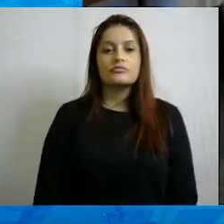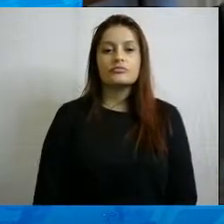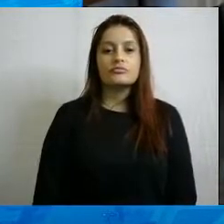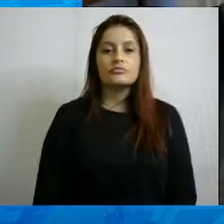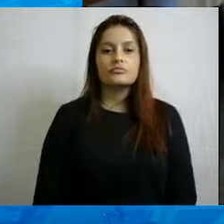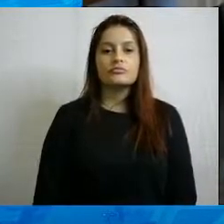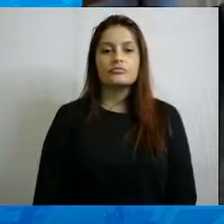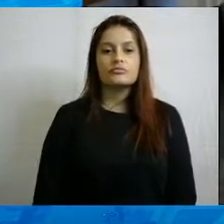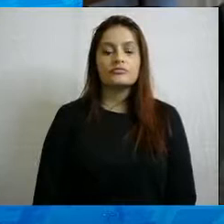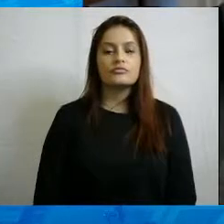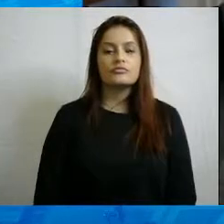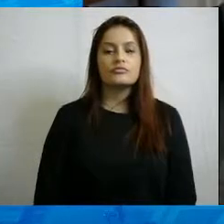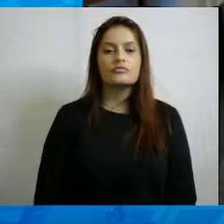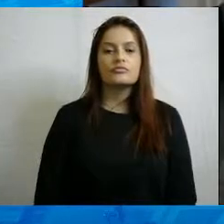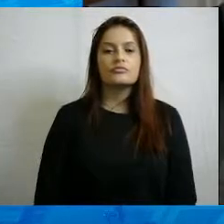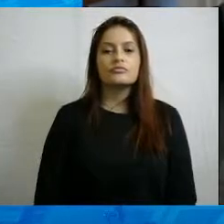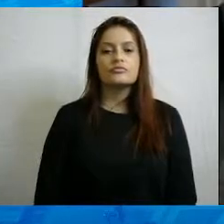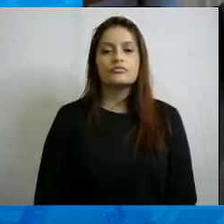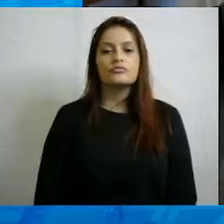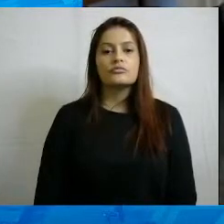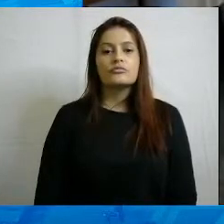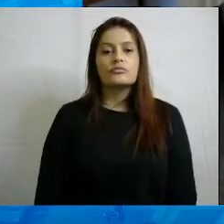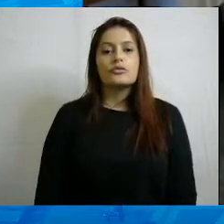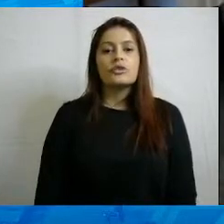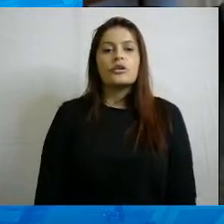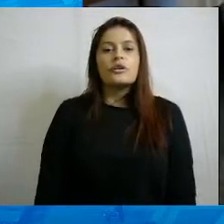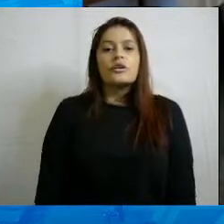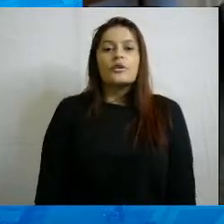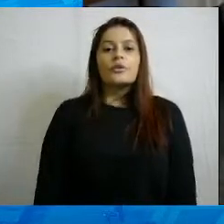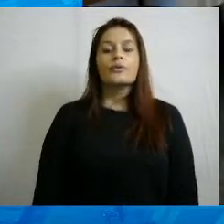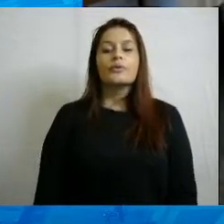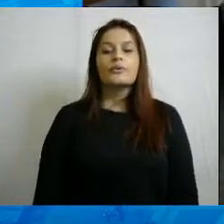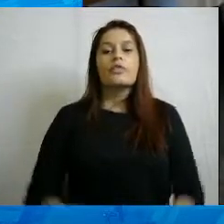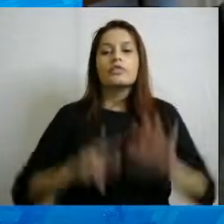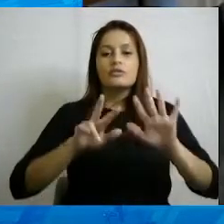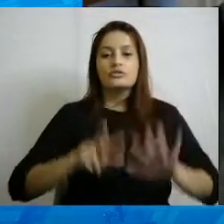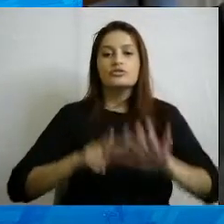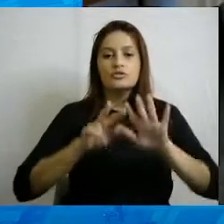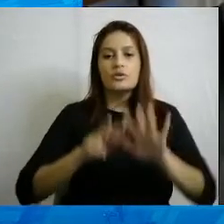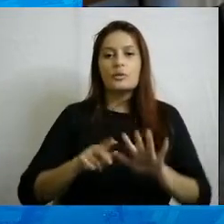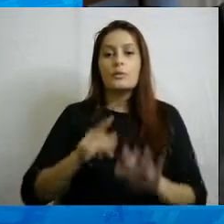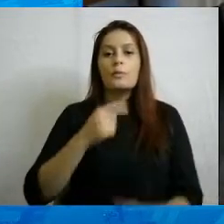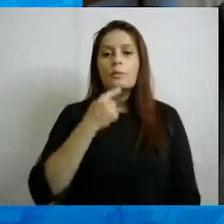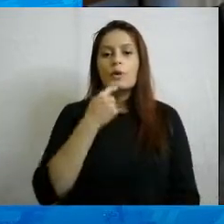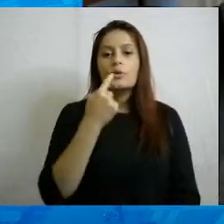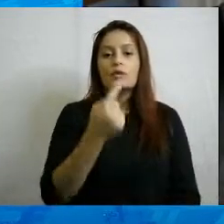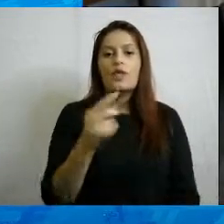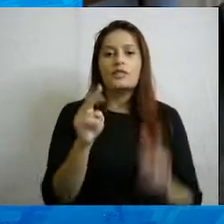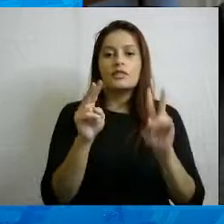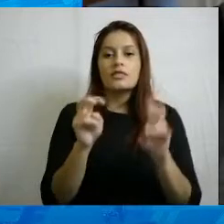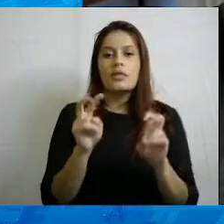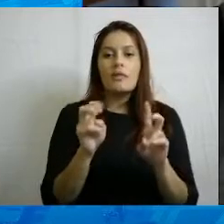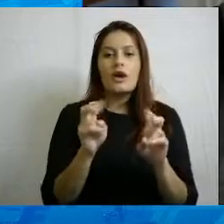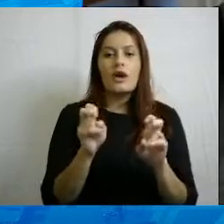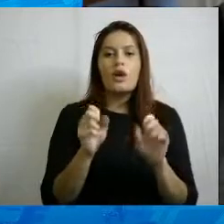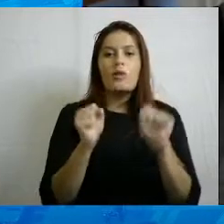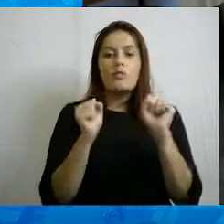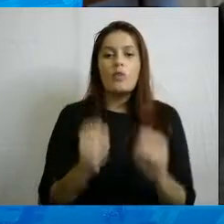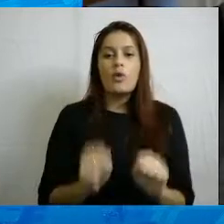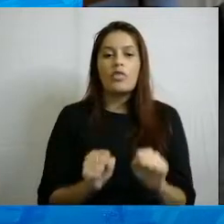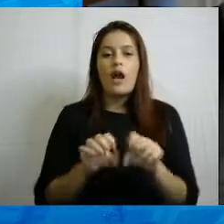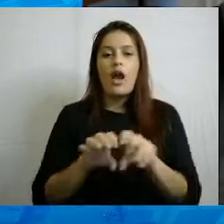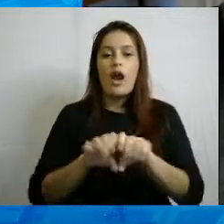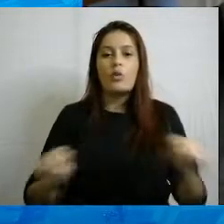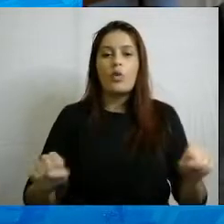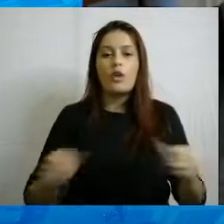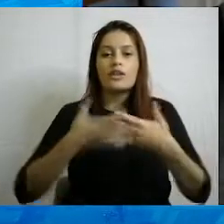Pasamos entonces al ordinario 18 de jurídico en respecto a un pronunciamiento sobre posibilidad de suscribir convenio de transferencia